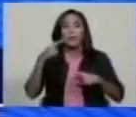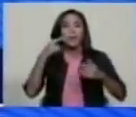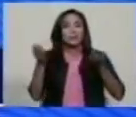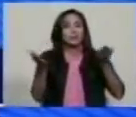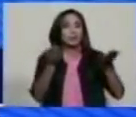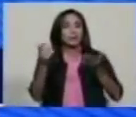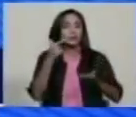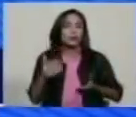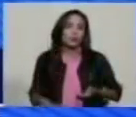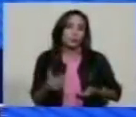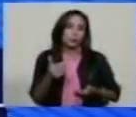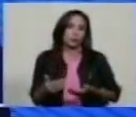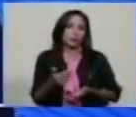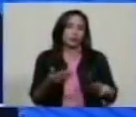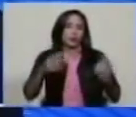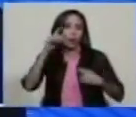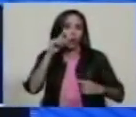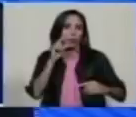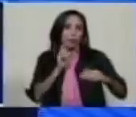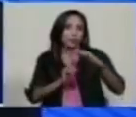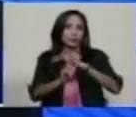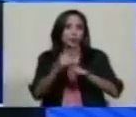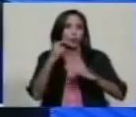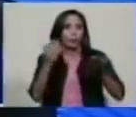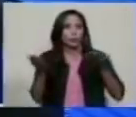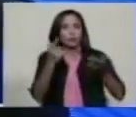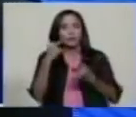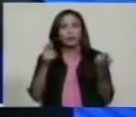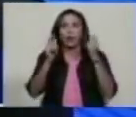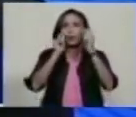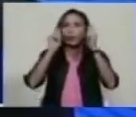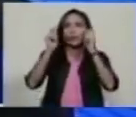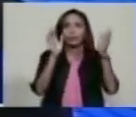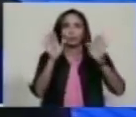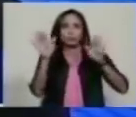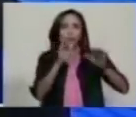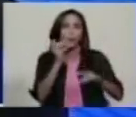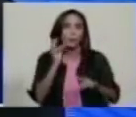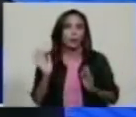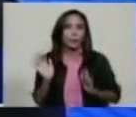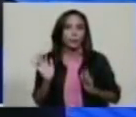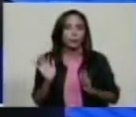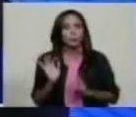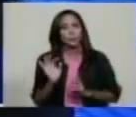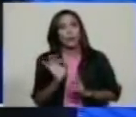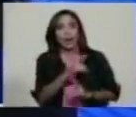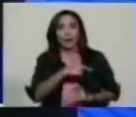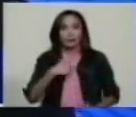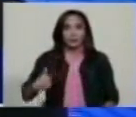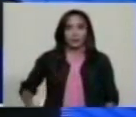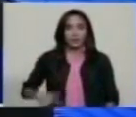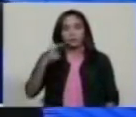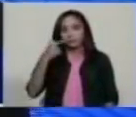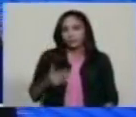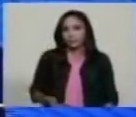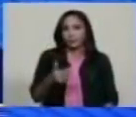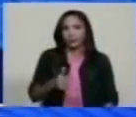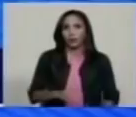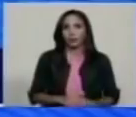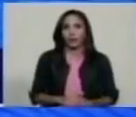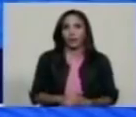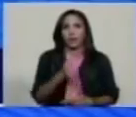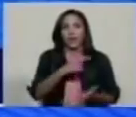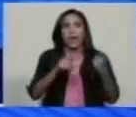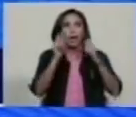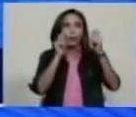es vital, que no hemos mirado. Y no solamente son los servicios turísticos, que China se ha convertido o es el principal